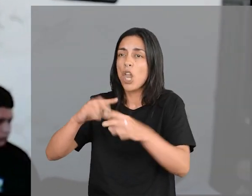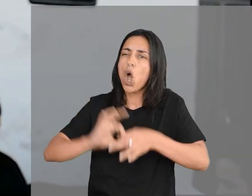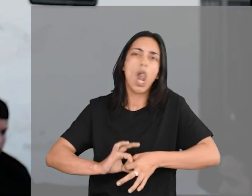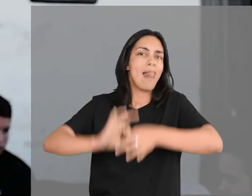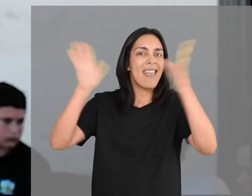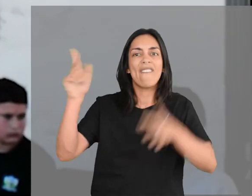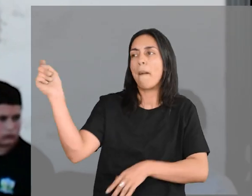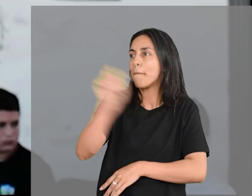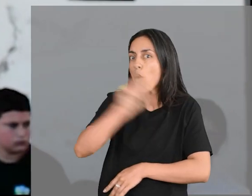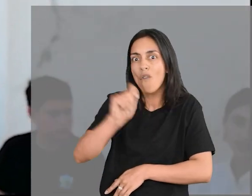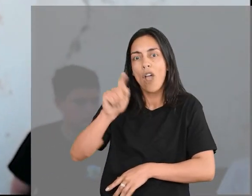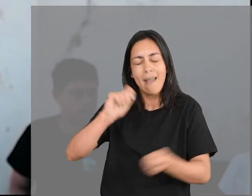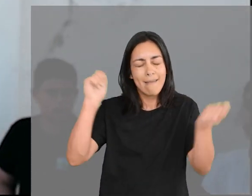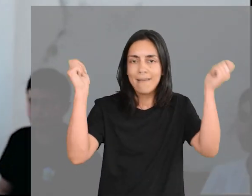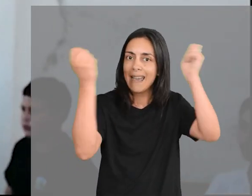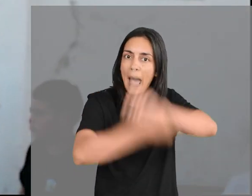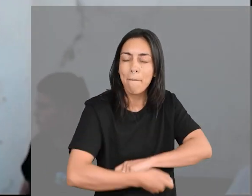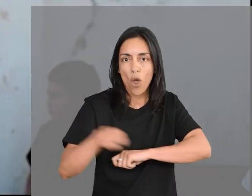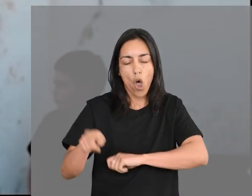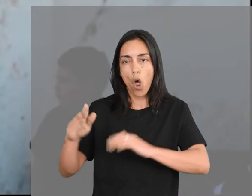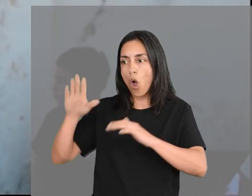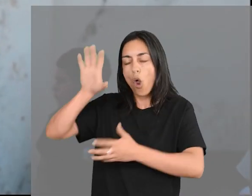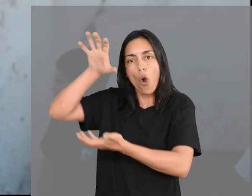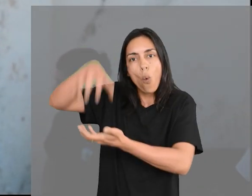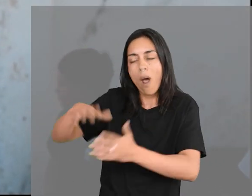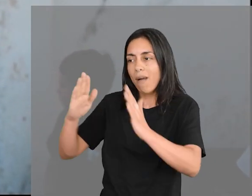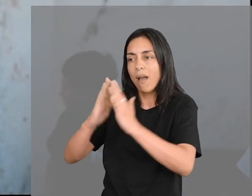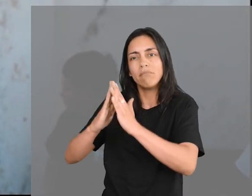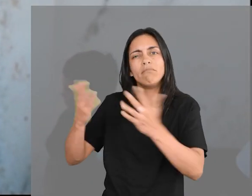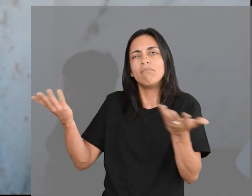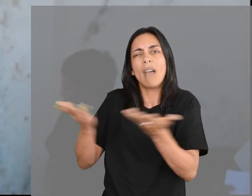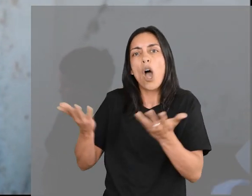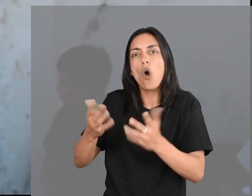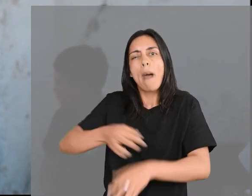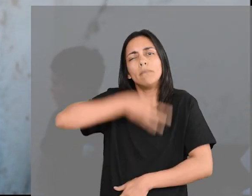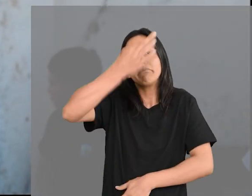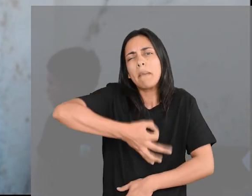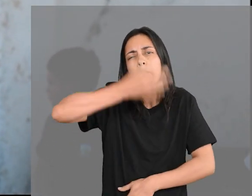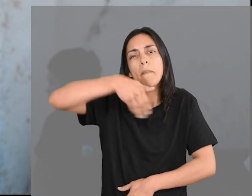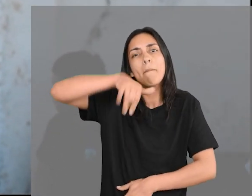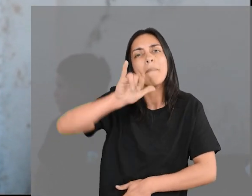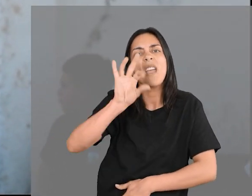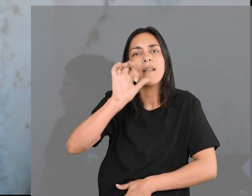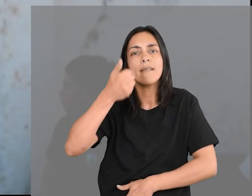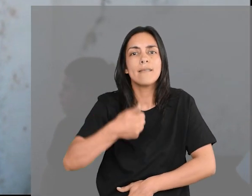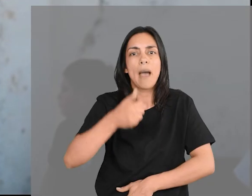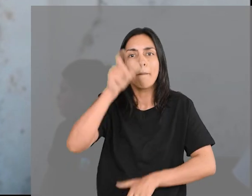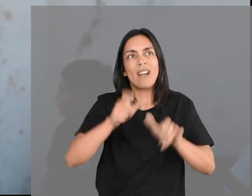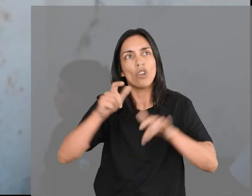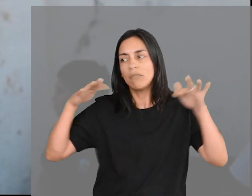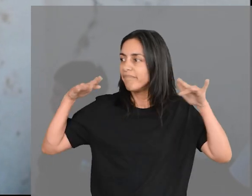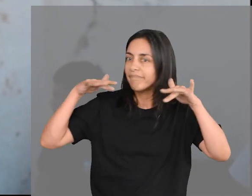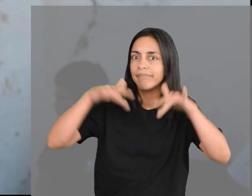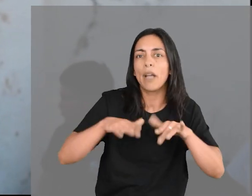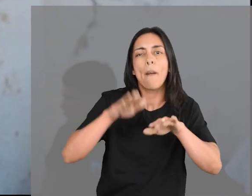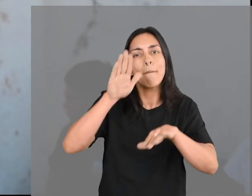acordaba que fuera más laico, fuera más público, entonces se dejó de usar como capilla y ahora actualmente las misas,